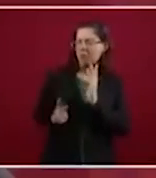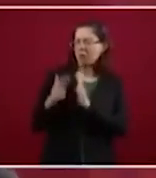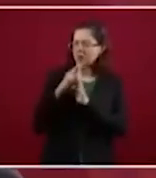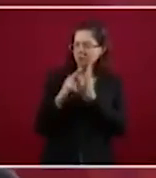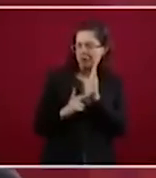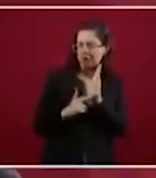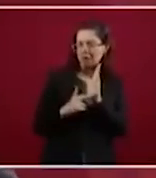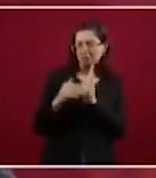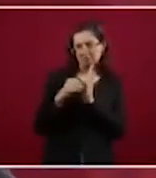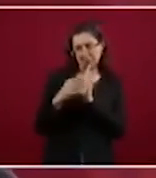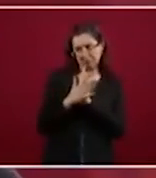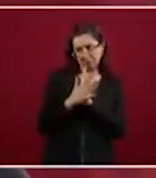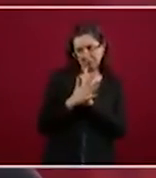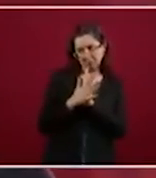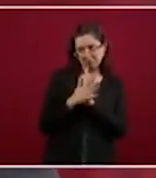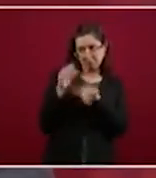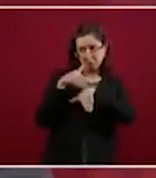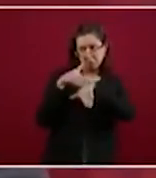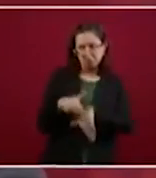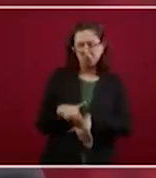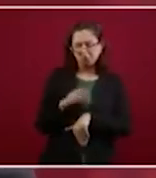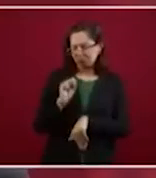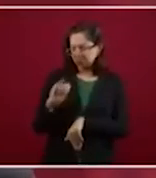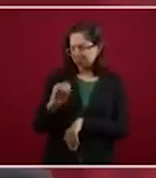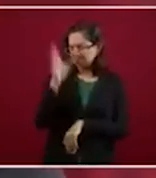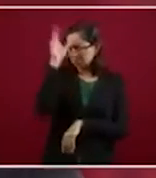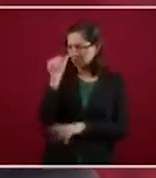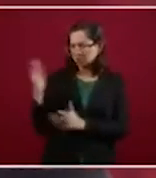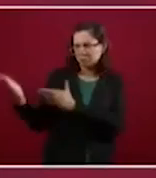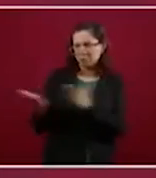condiciones que establece el convenio, nosotros lo recibimos.